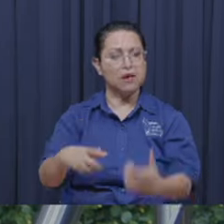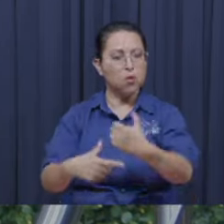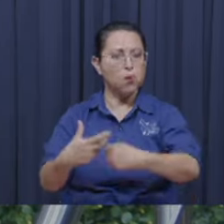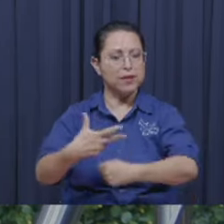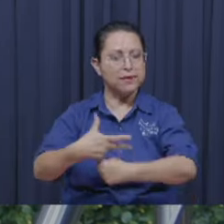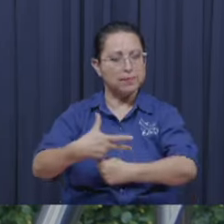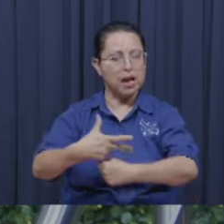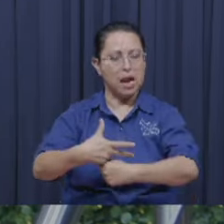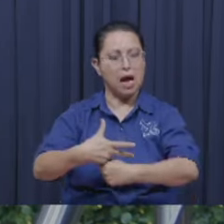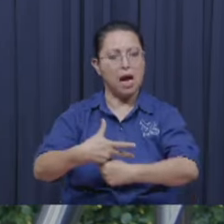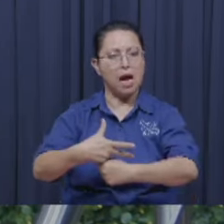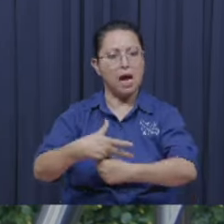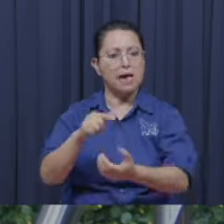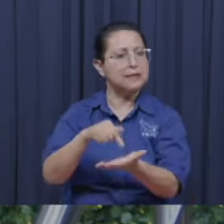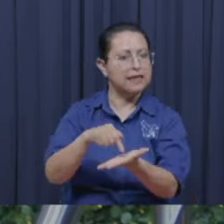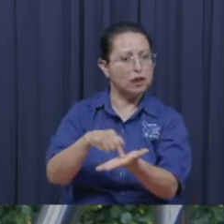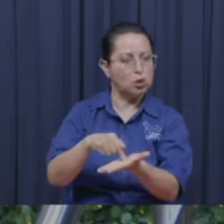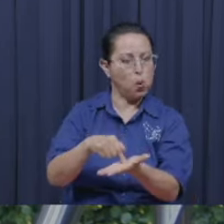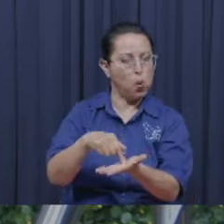el mundo,